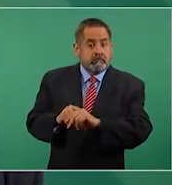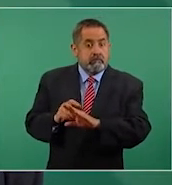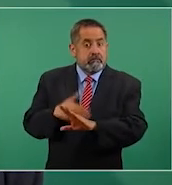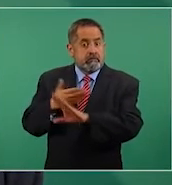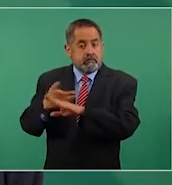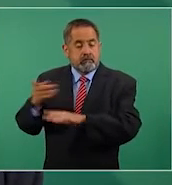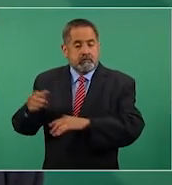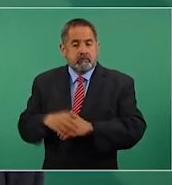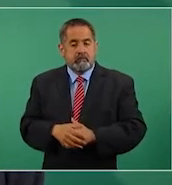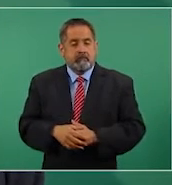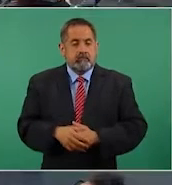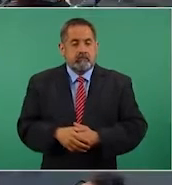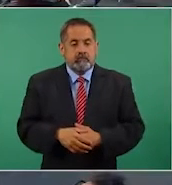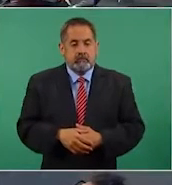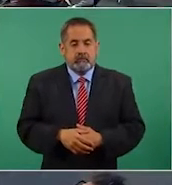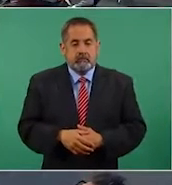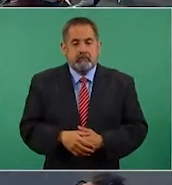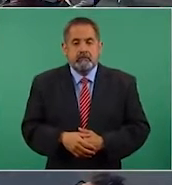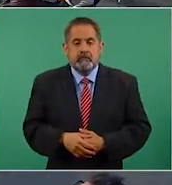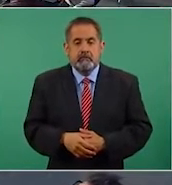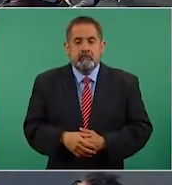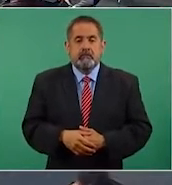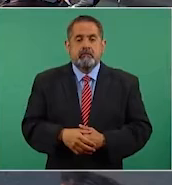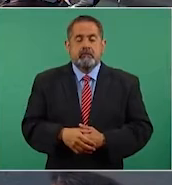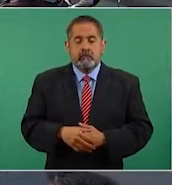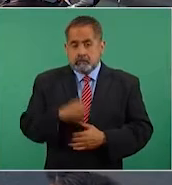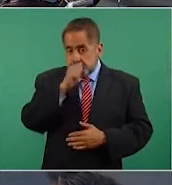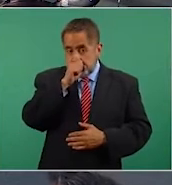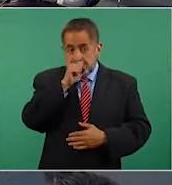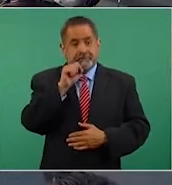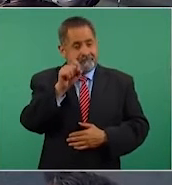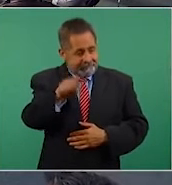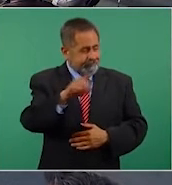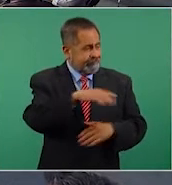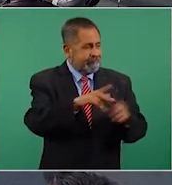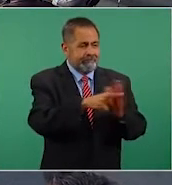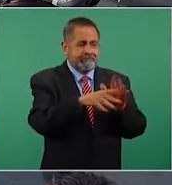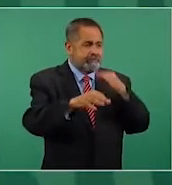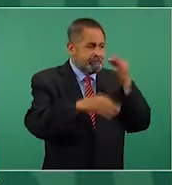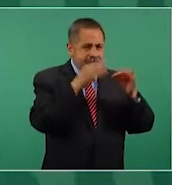Y la participación de los medios también. Y los medios, claro.